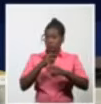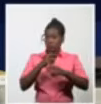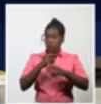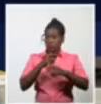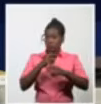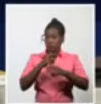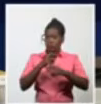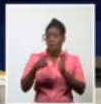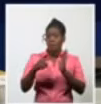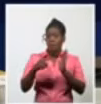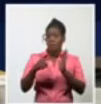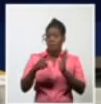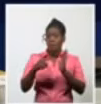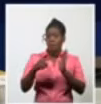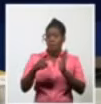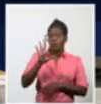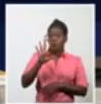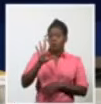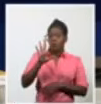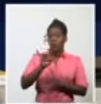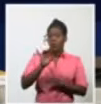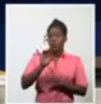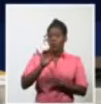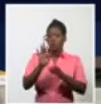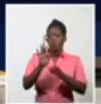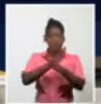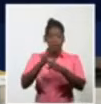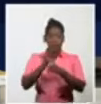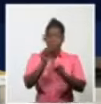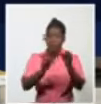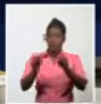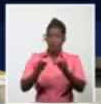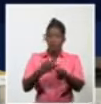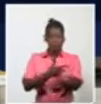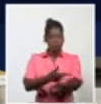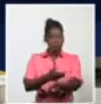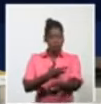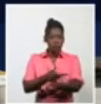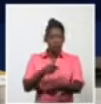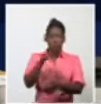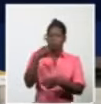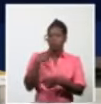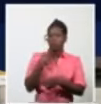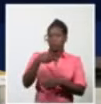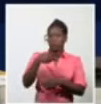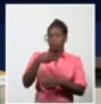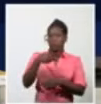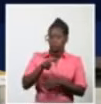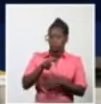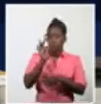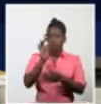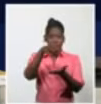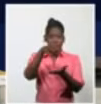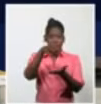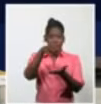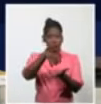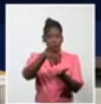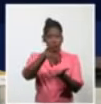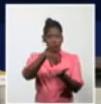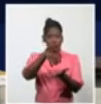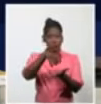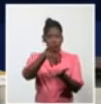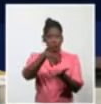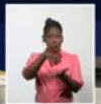1.859 muestras de diferentes pacientes. En el Instituto de Medicina Tropical Pedro Curí se procesaron